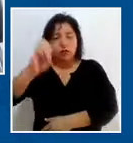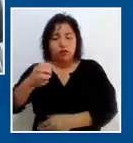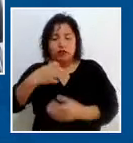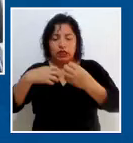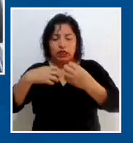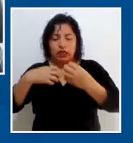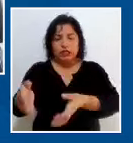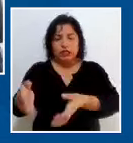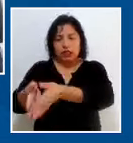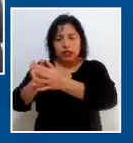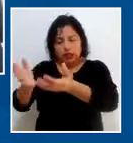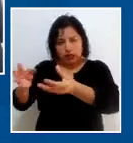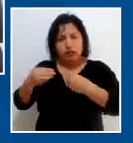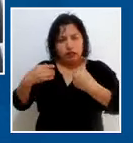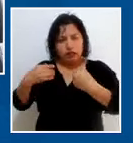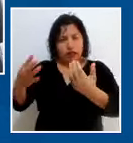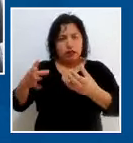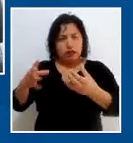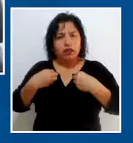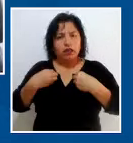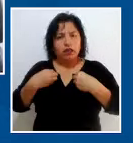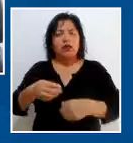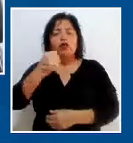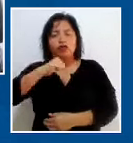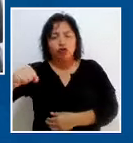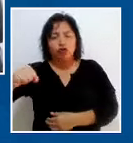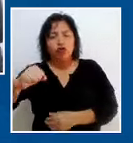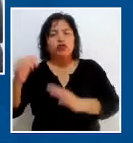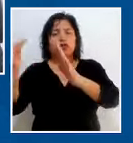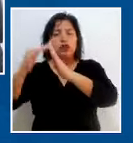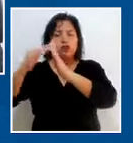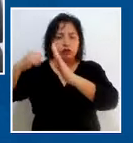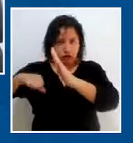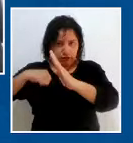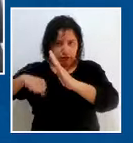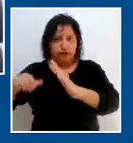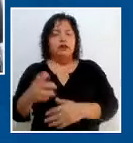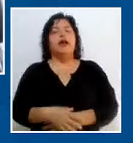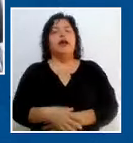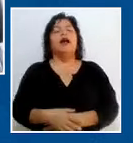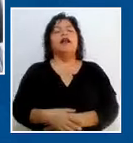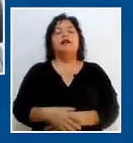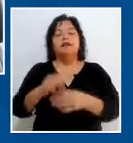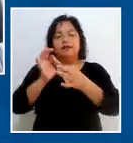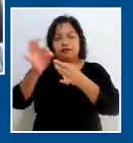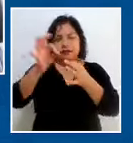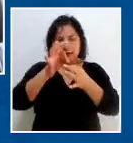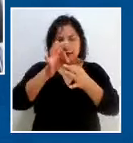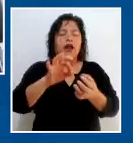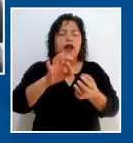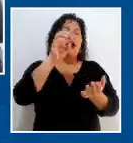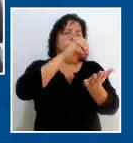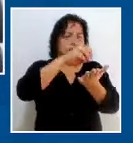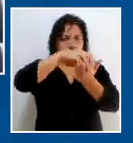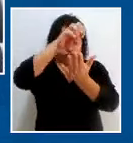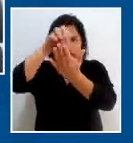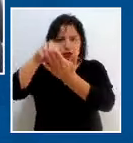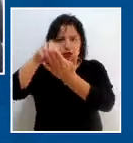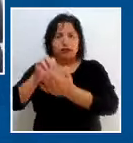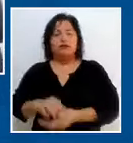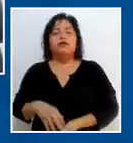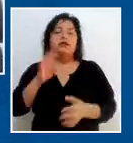que se recibieron fueron contra gobiernos locales, es decir, municipalidades distritales y municipalidades provinciales,